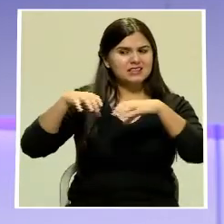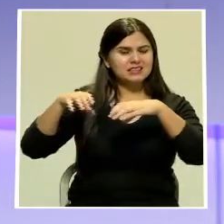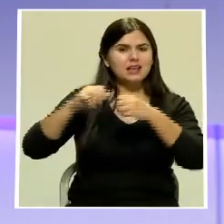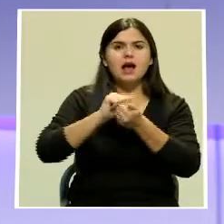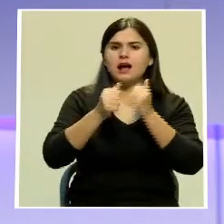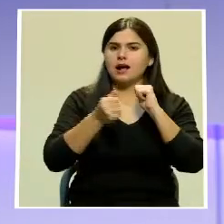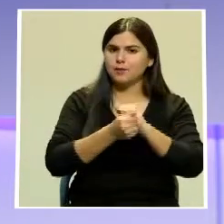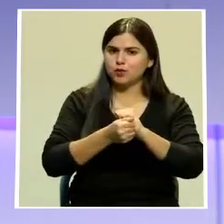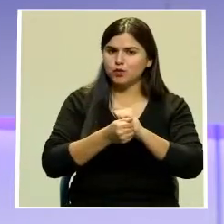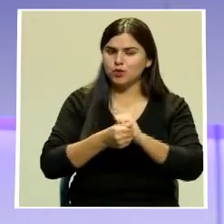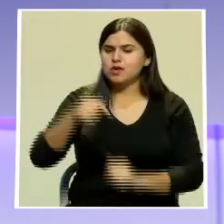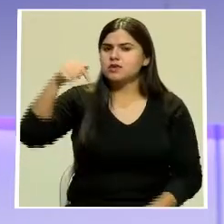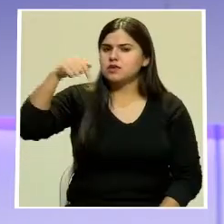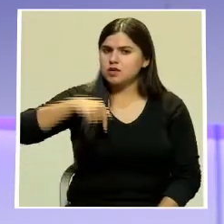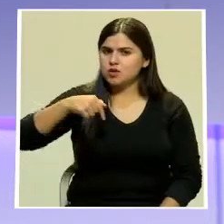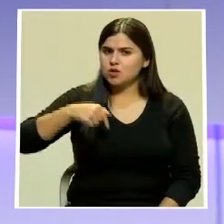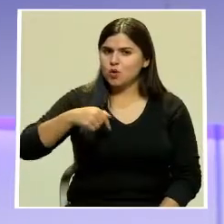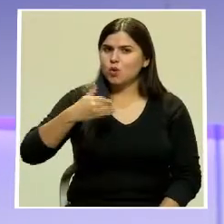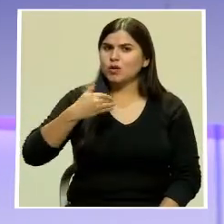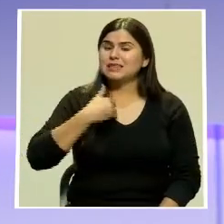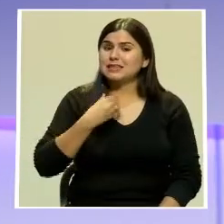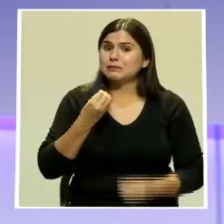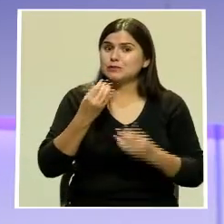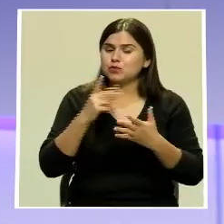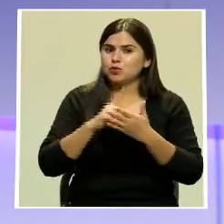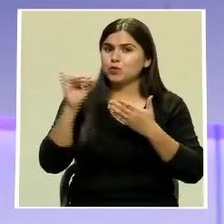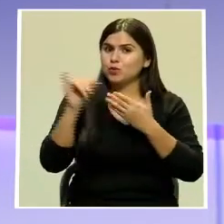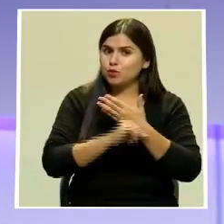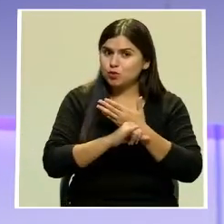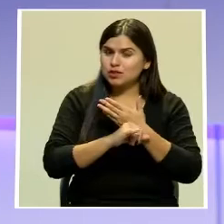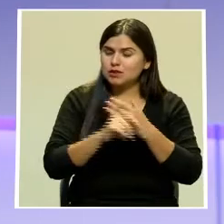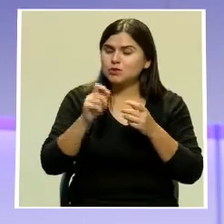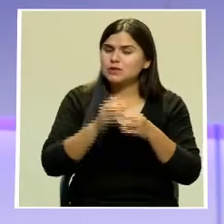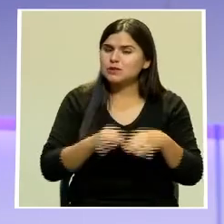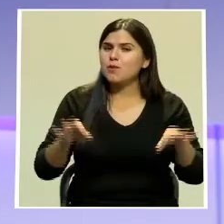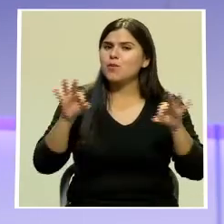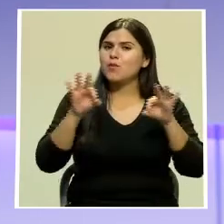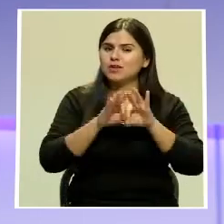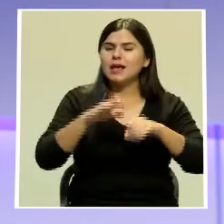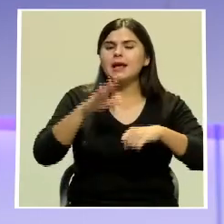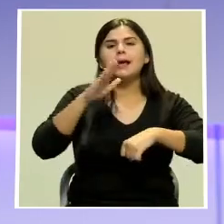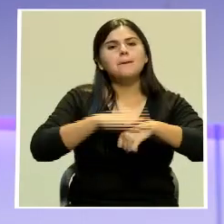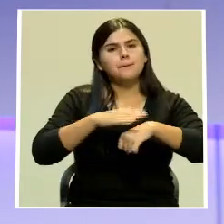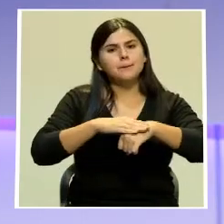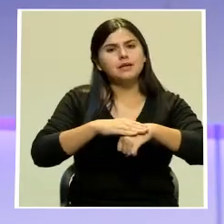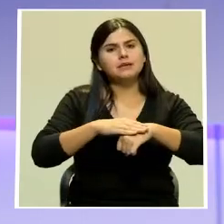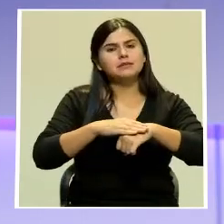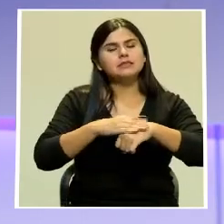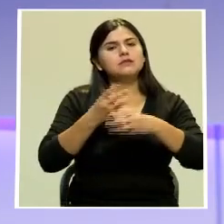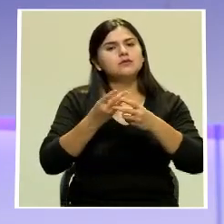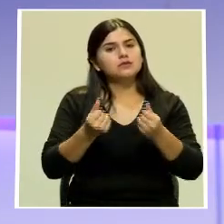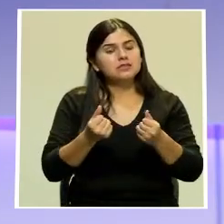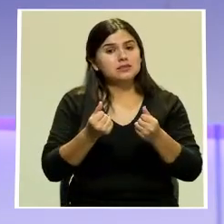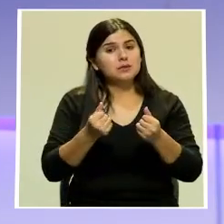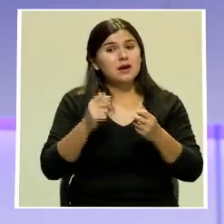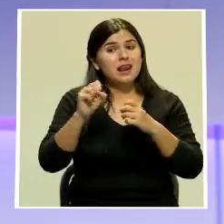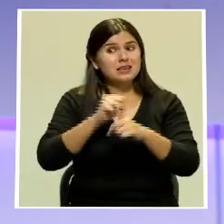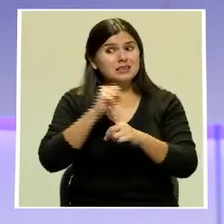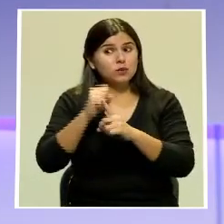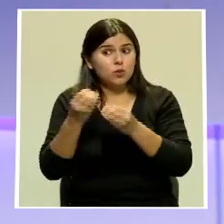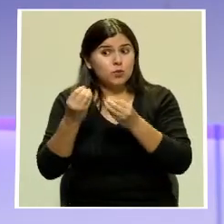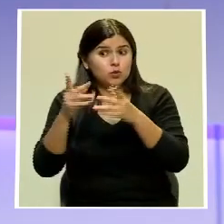Sí. Y hoy hay varios proyectos claves que aliviarían, que permitirían aliviar la situación de mucha gente que está